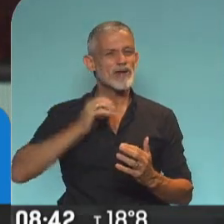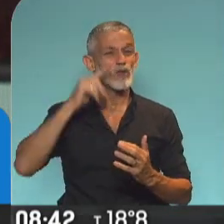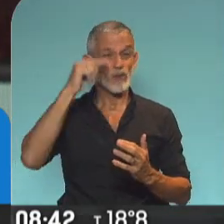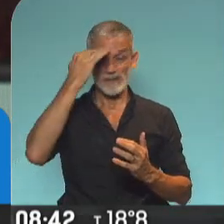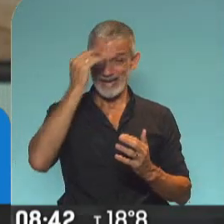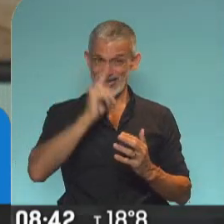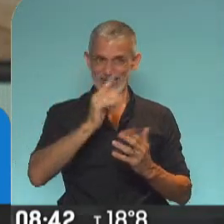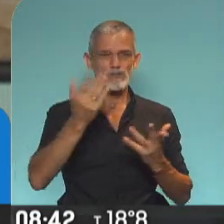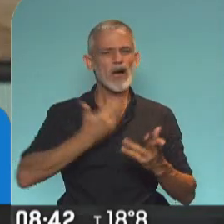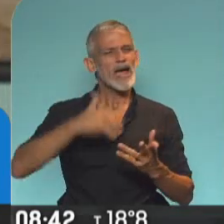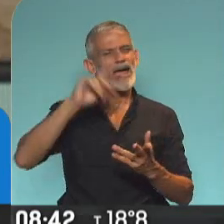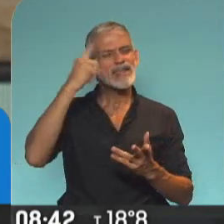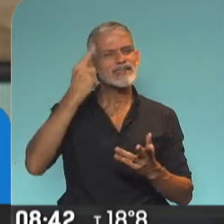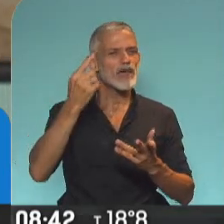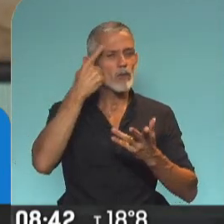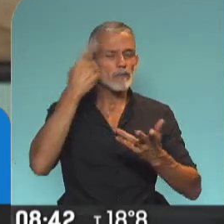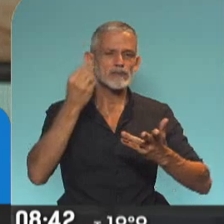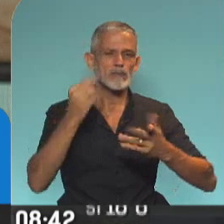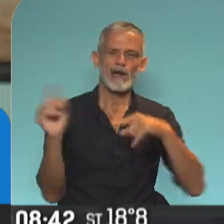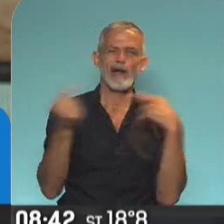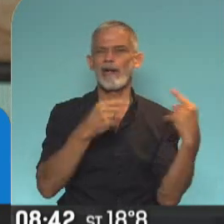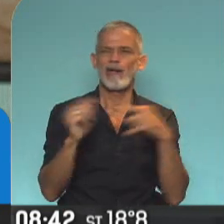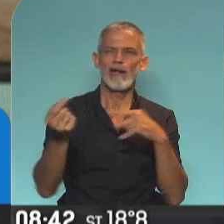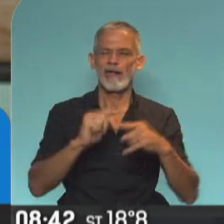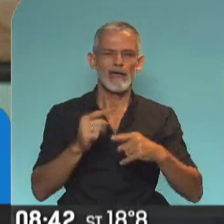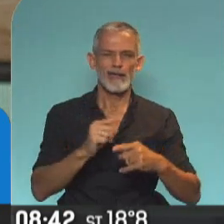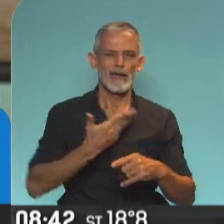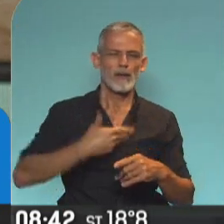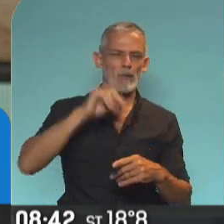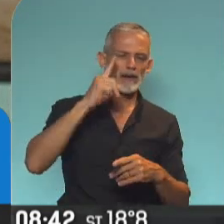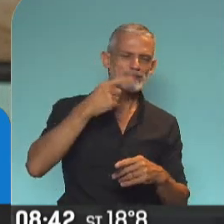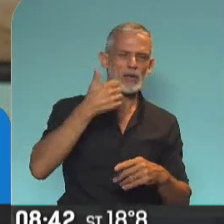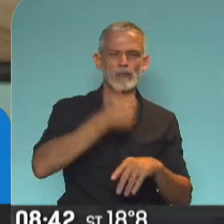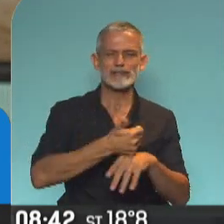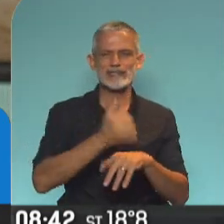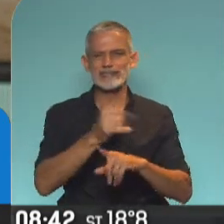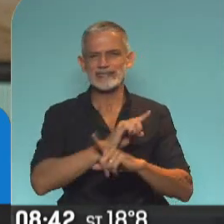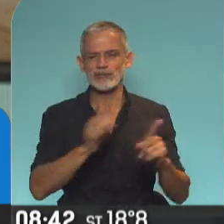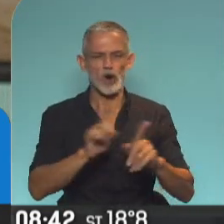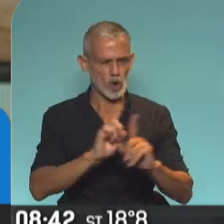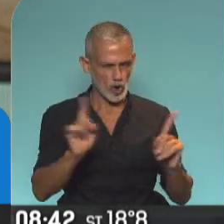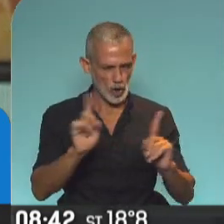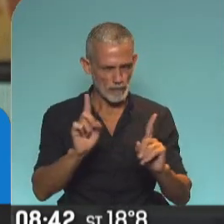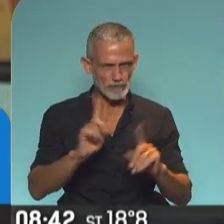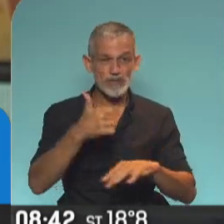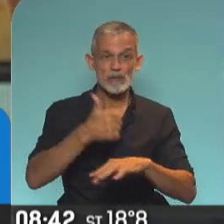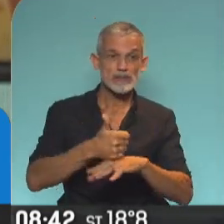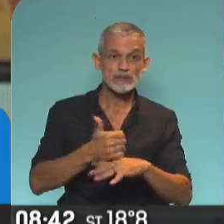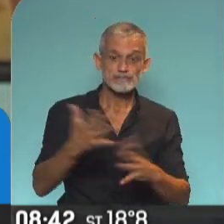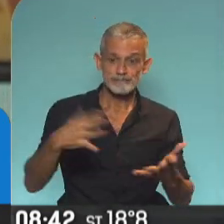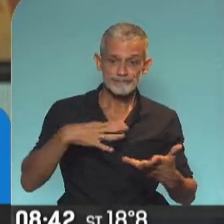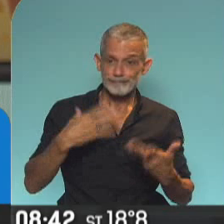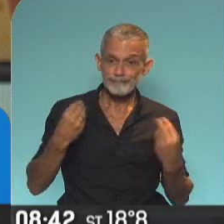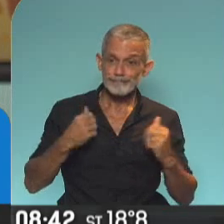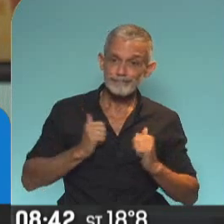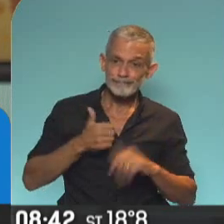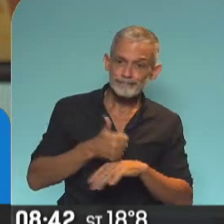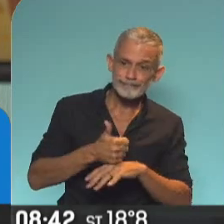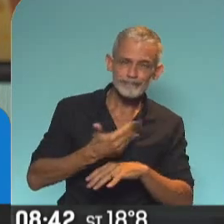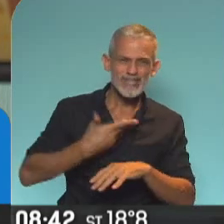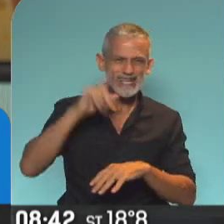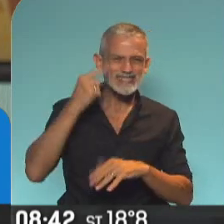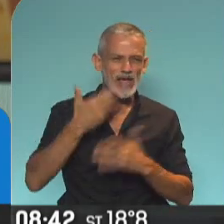paritaria. Que me parece que está bien que eso exista, porque si no, las metas macroeconómicas son imposibles de cumplir. Claro. Yo